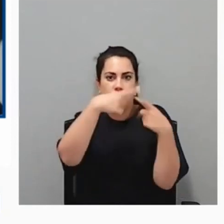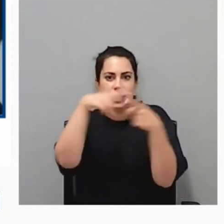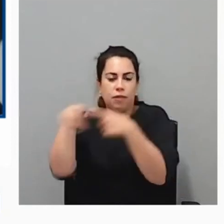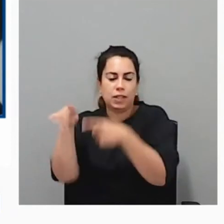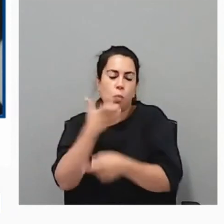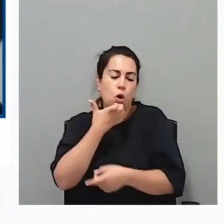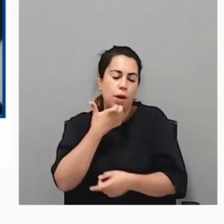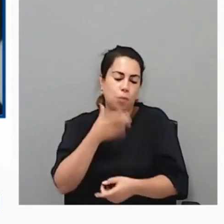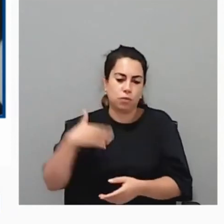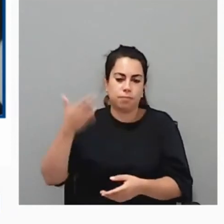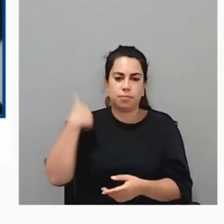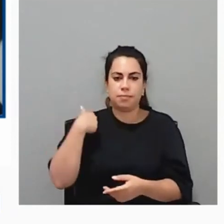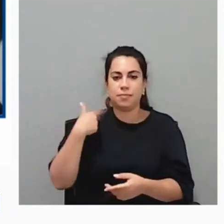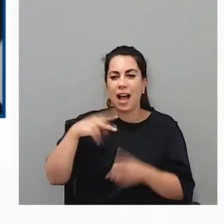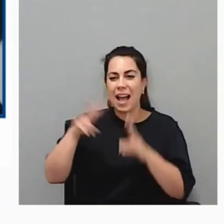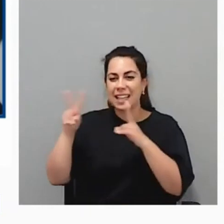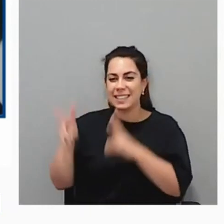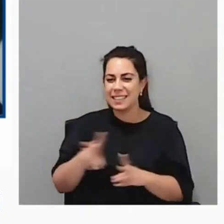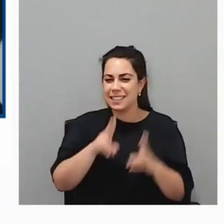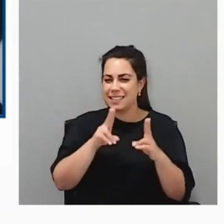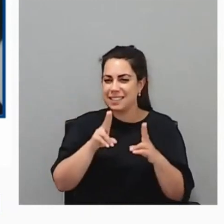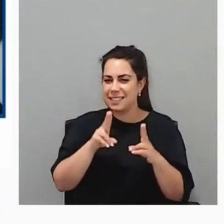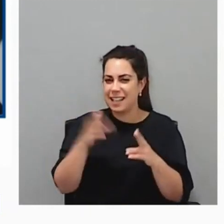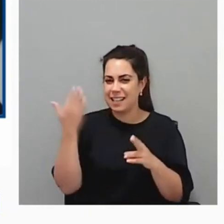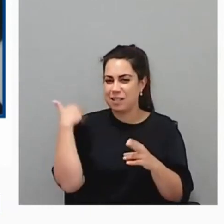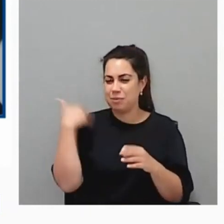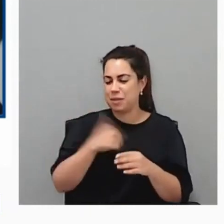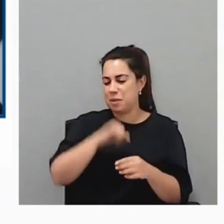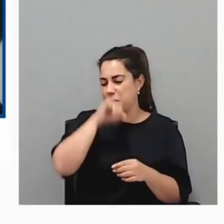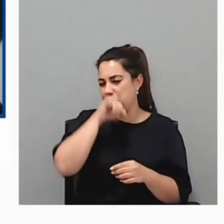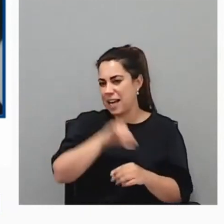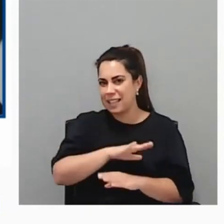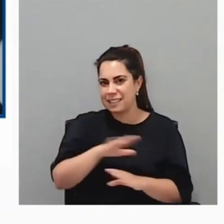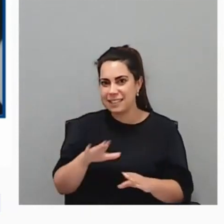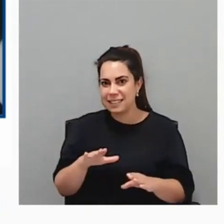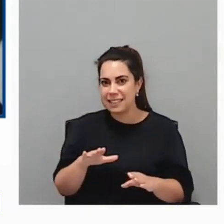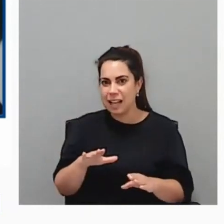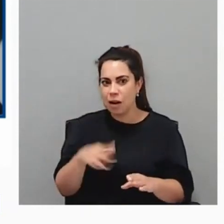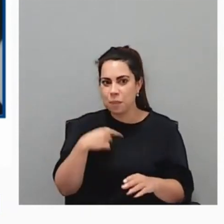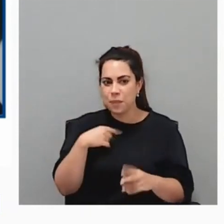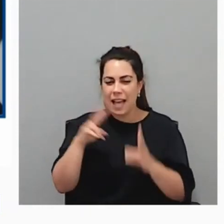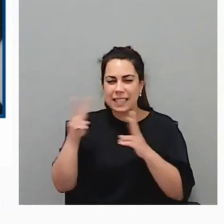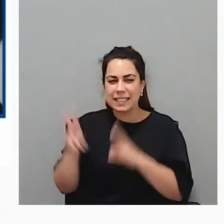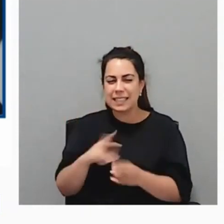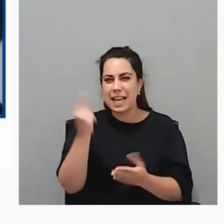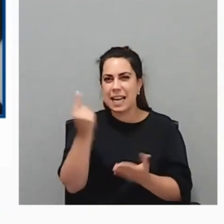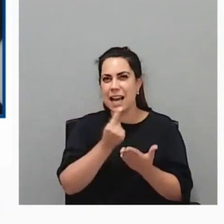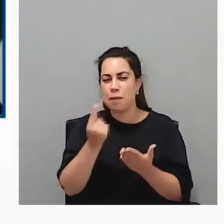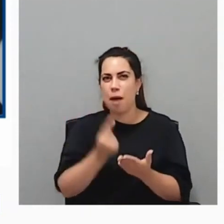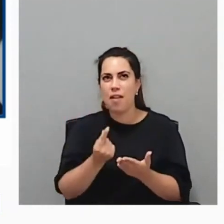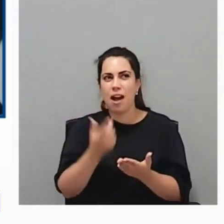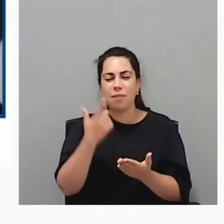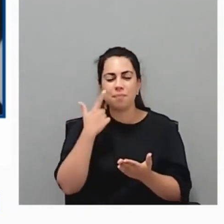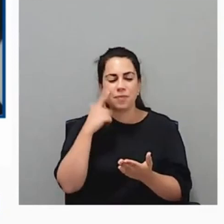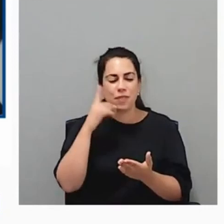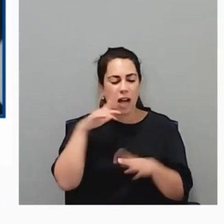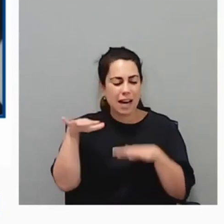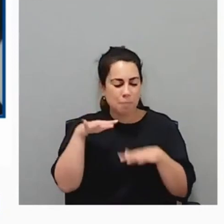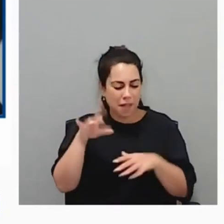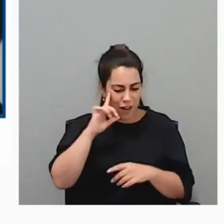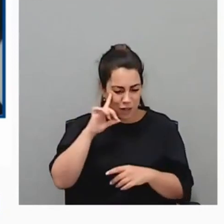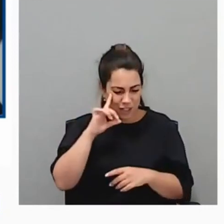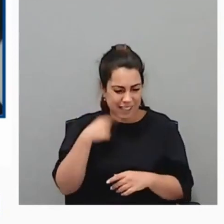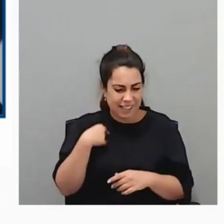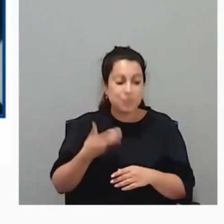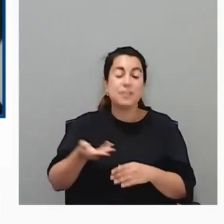serie que me encantaba, que era una serie animada, no sé si recordaréis, era Hace una vez la